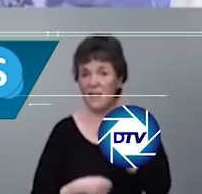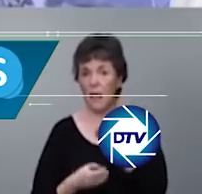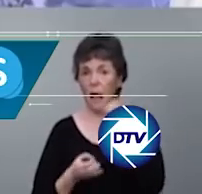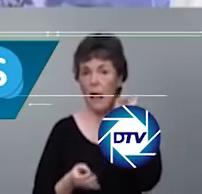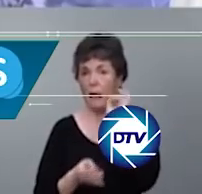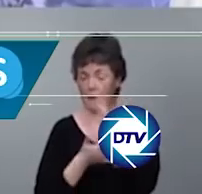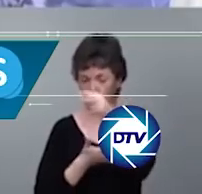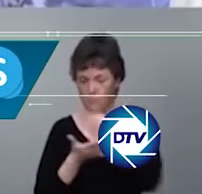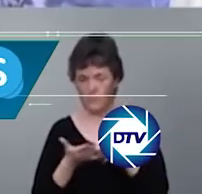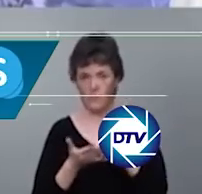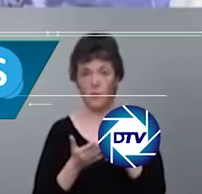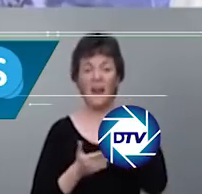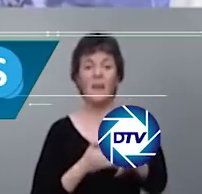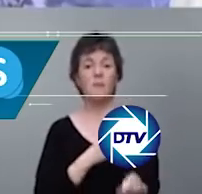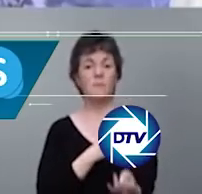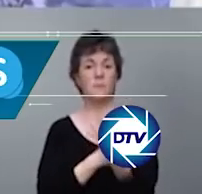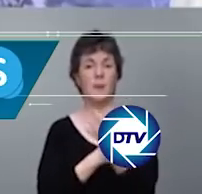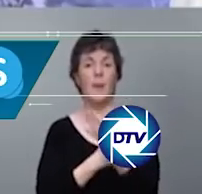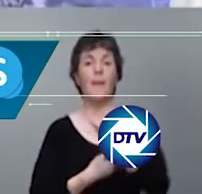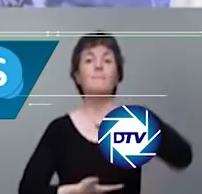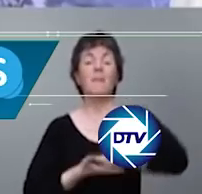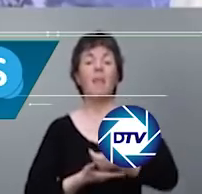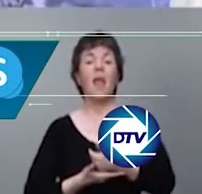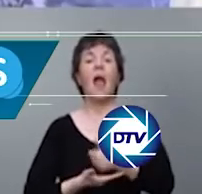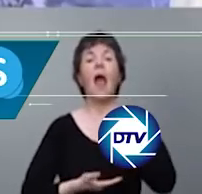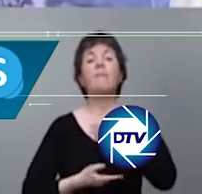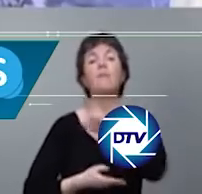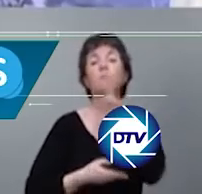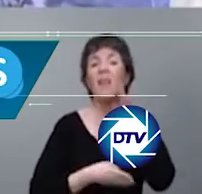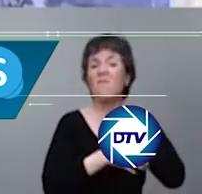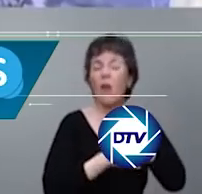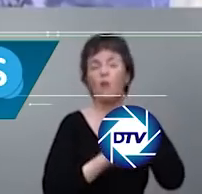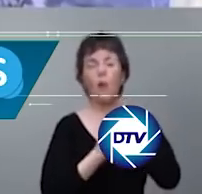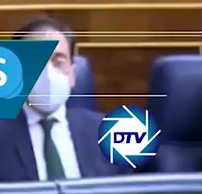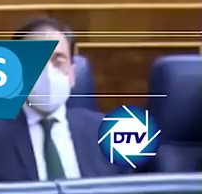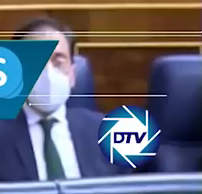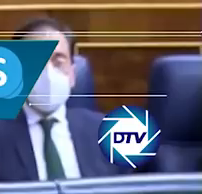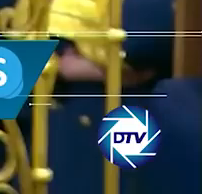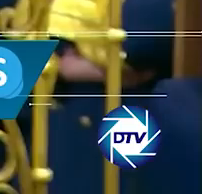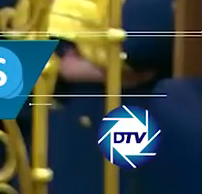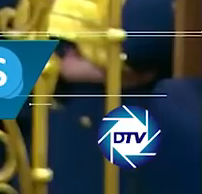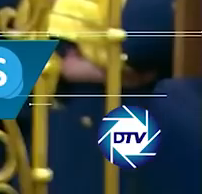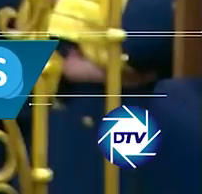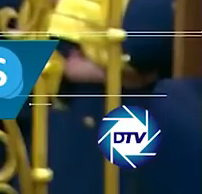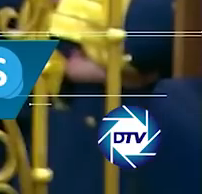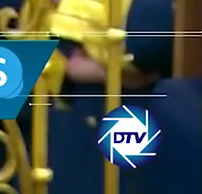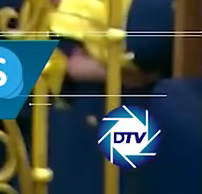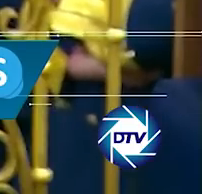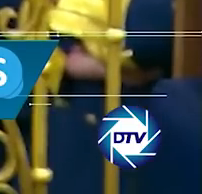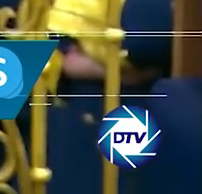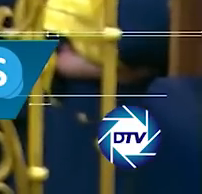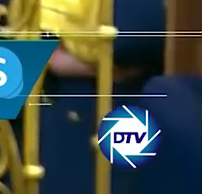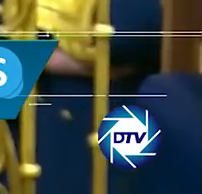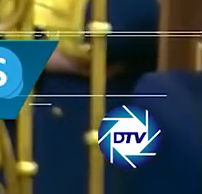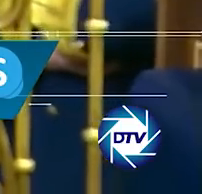absolutamente irregular, muy irregular. Porque aunque las competencias de prisiones se